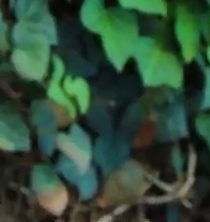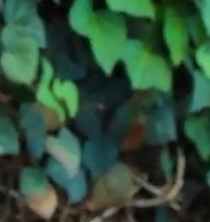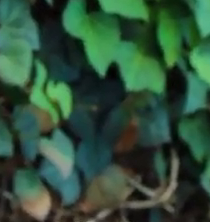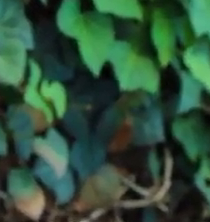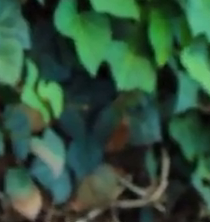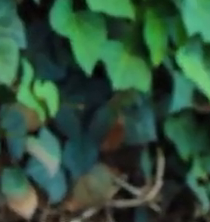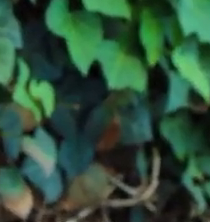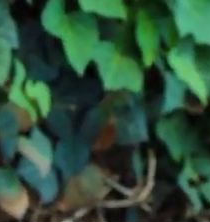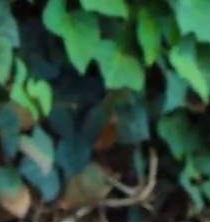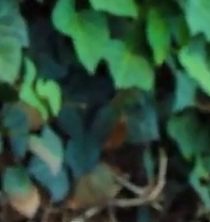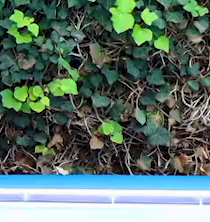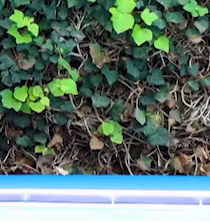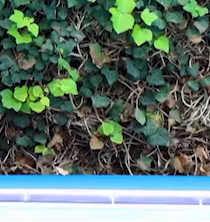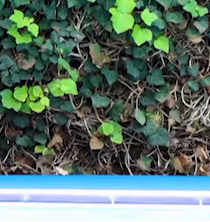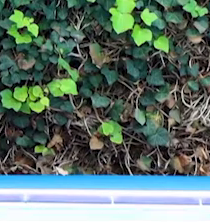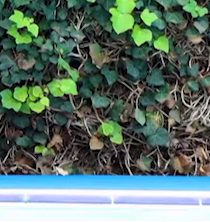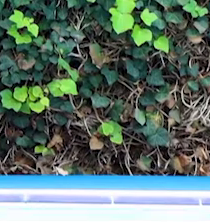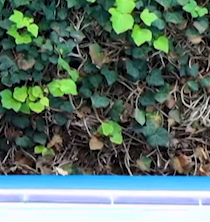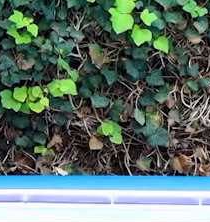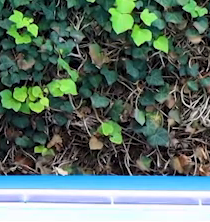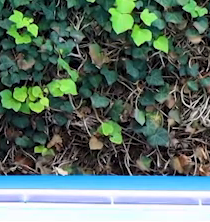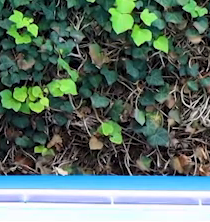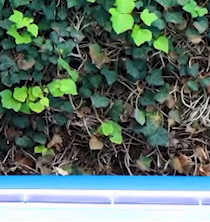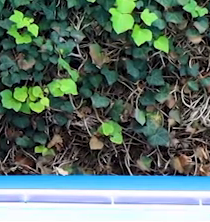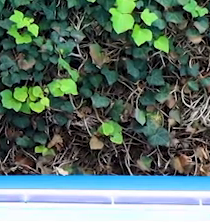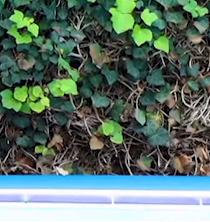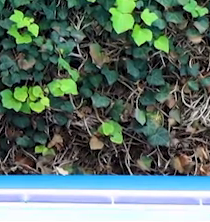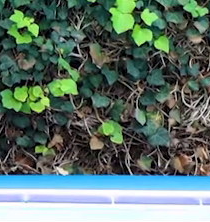alto, descansamos, respiramos,